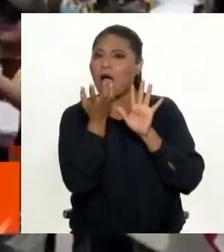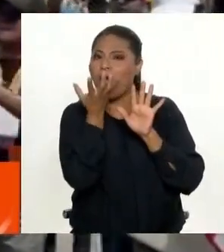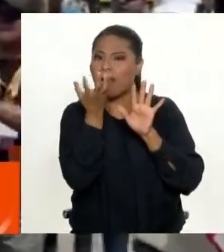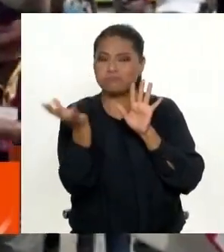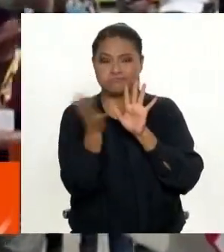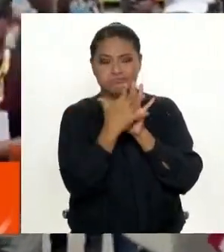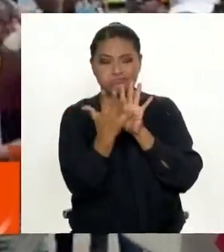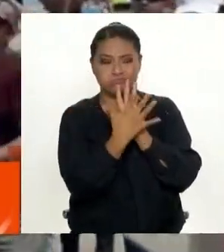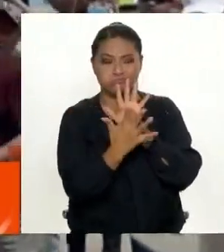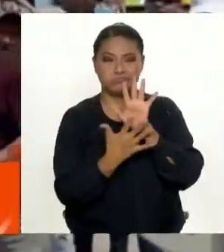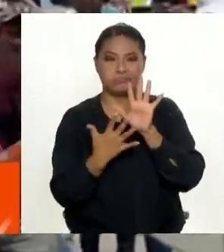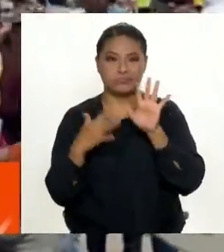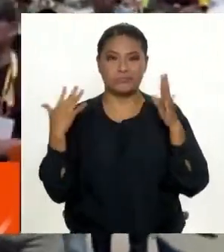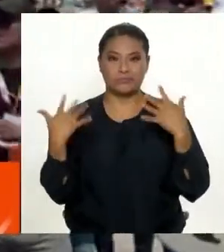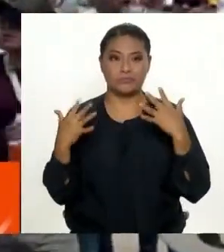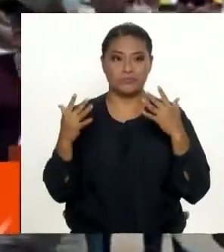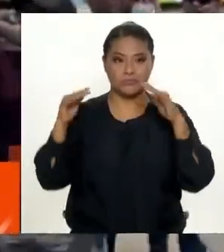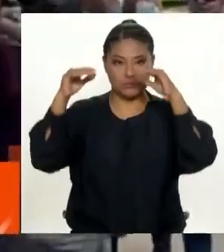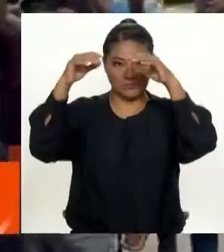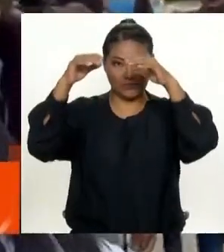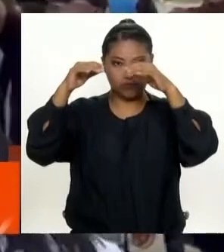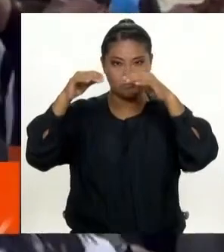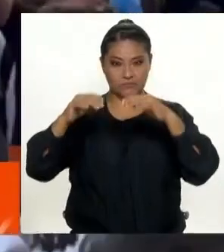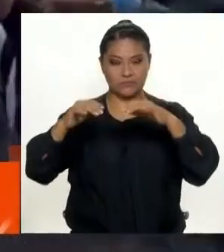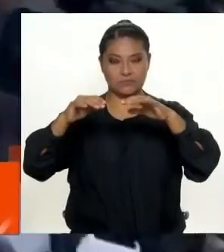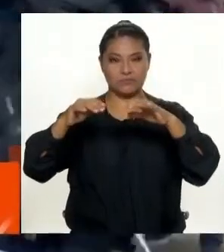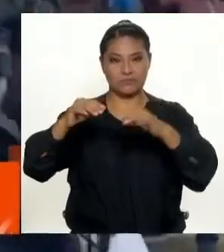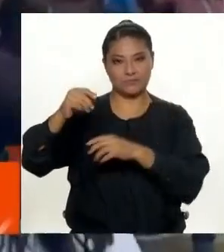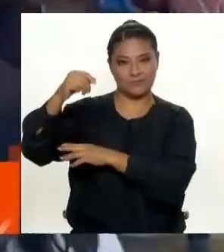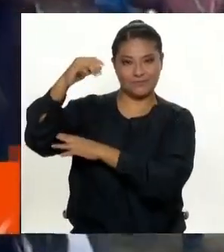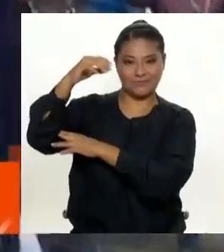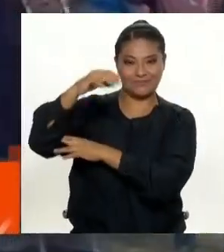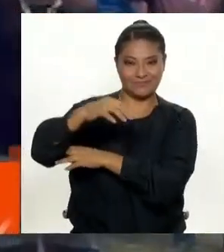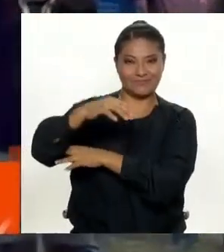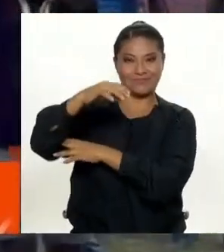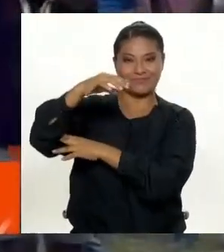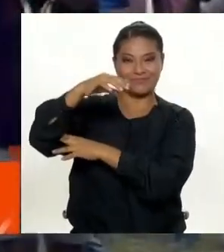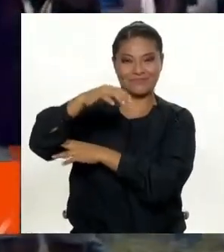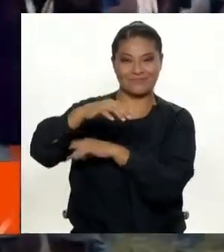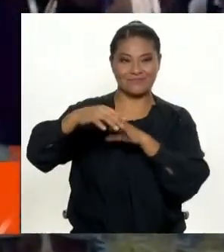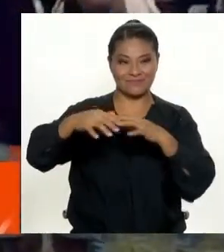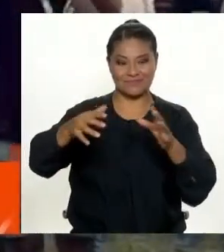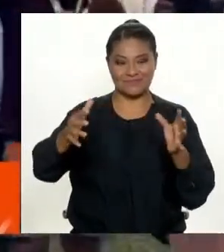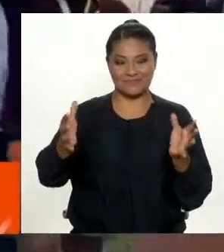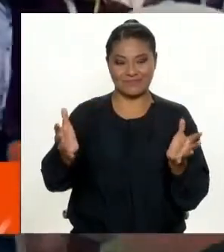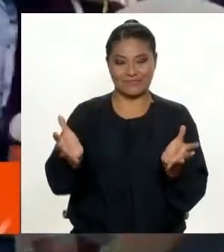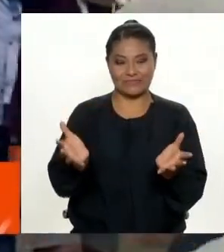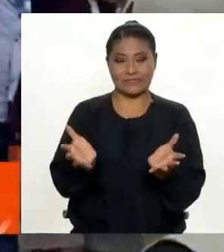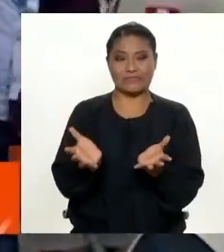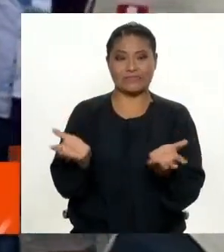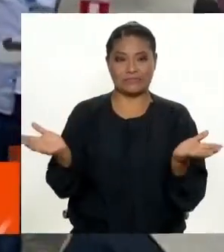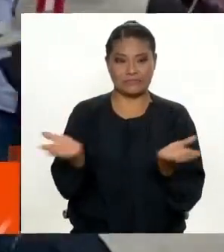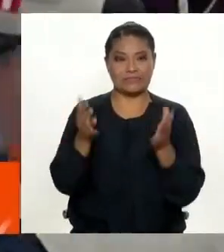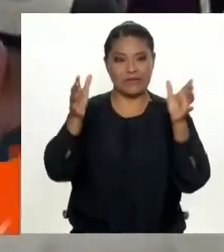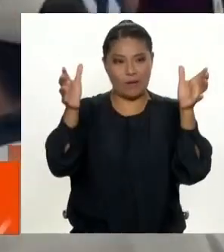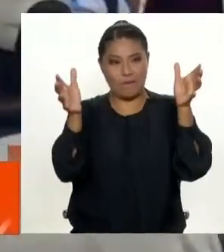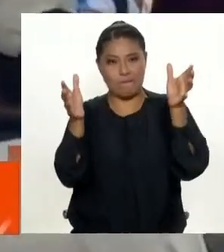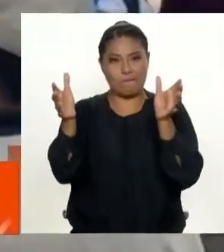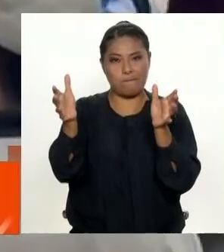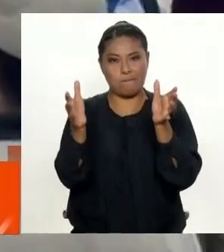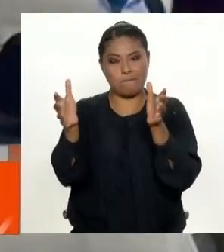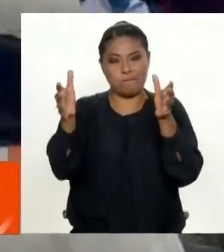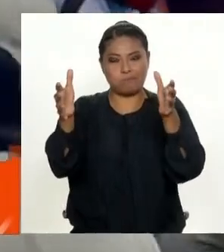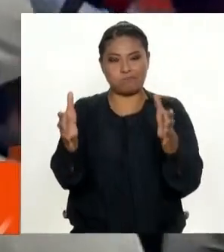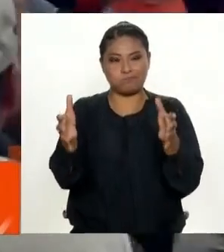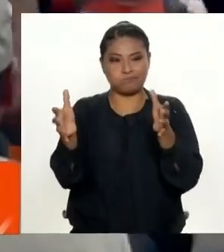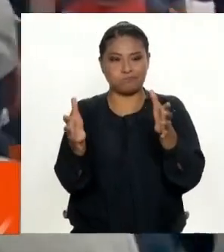¿no? A la olla. Vamos a ver, baja el Juane. Ajá. Con cuidado no le va a salpicar el agua los hirviendo. Los cocineros le dicen, sí, vamos, ahí está